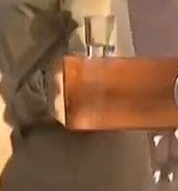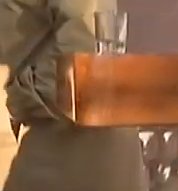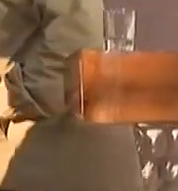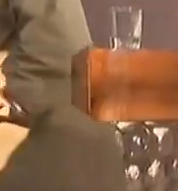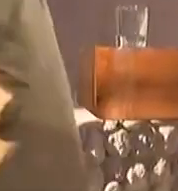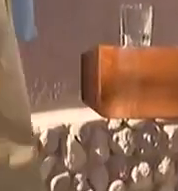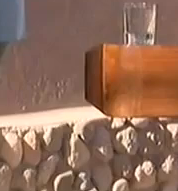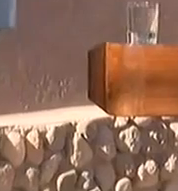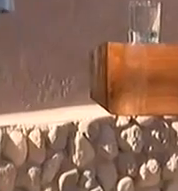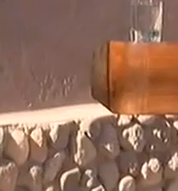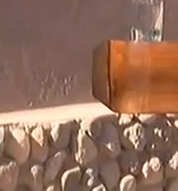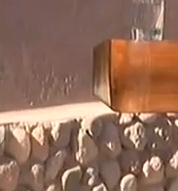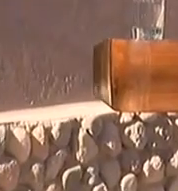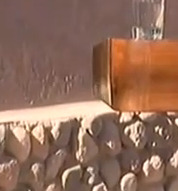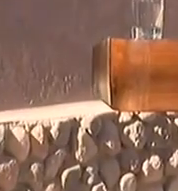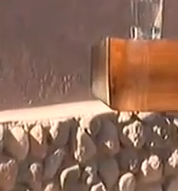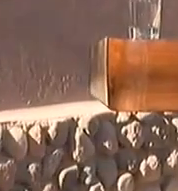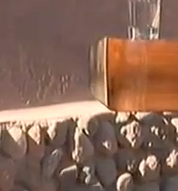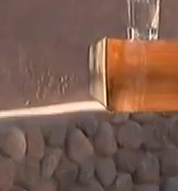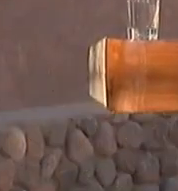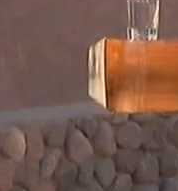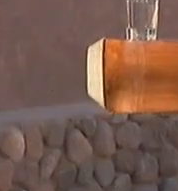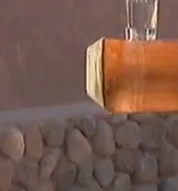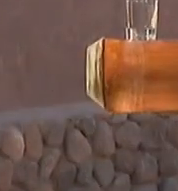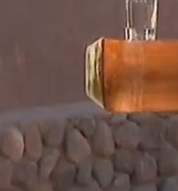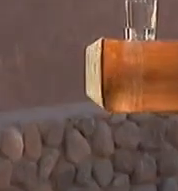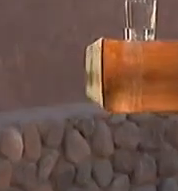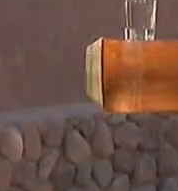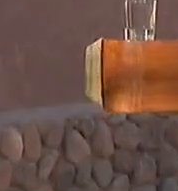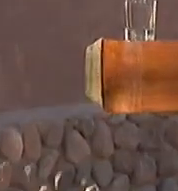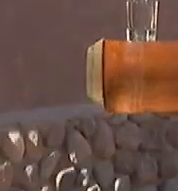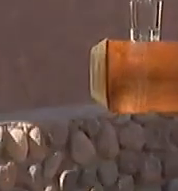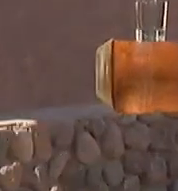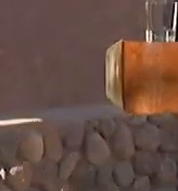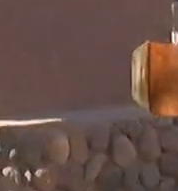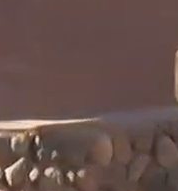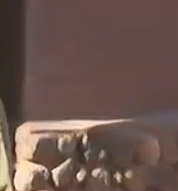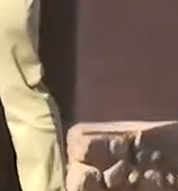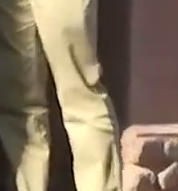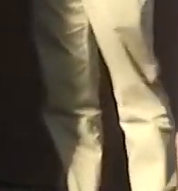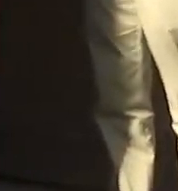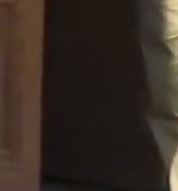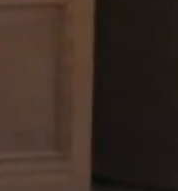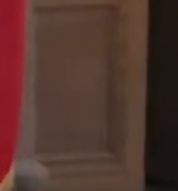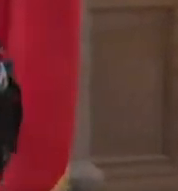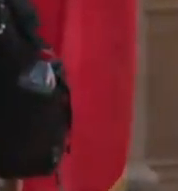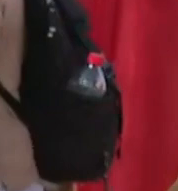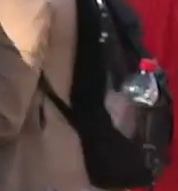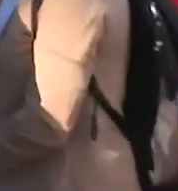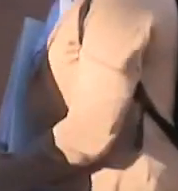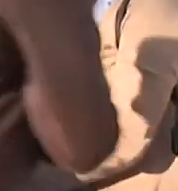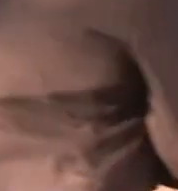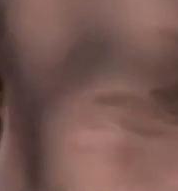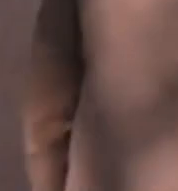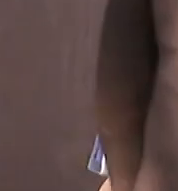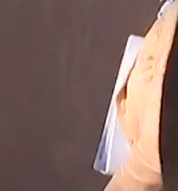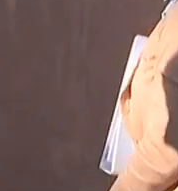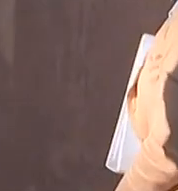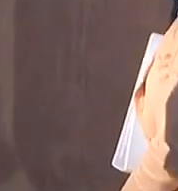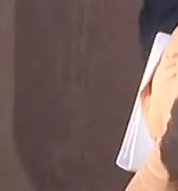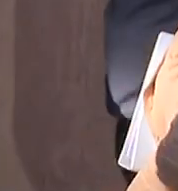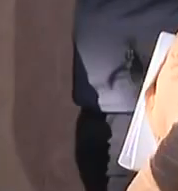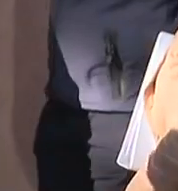va a entrar a una reunión con el Consejo Atacameño para justamente ver y analizar lo que está sucediendo con la